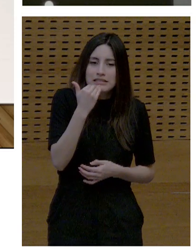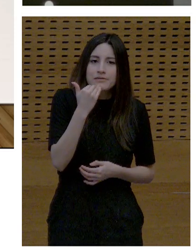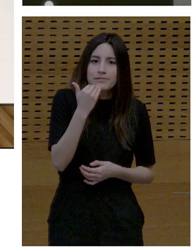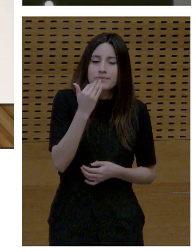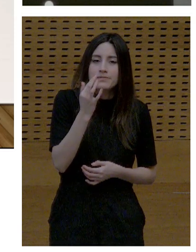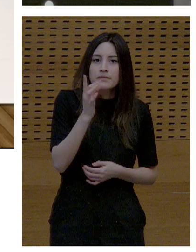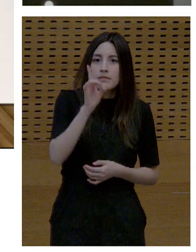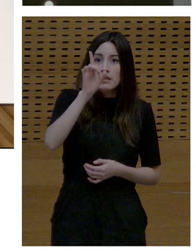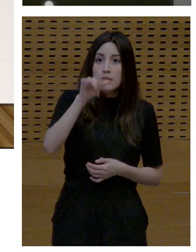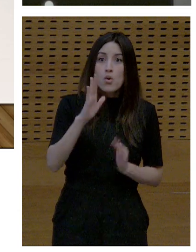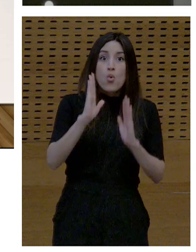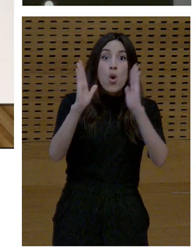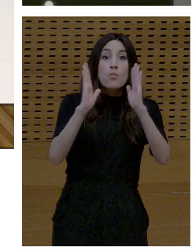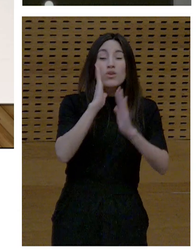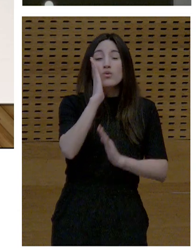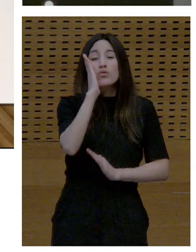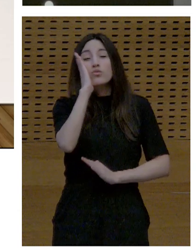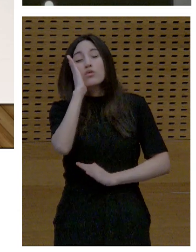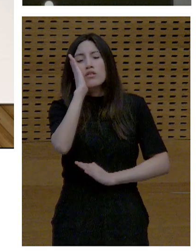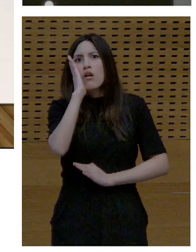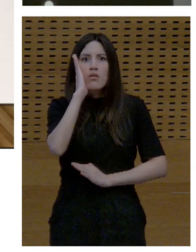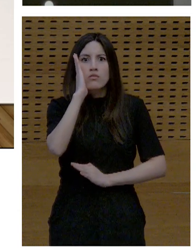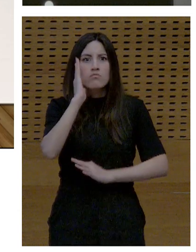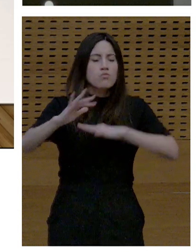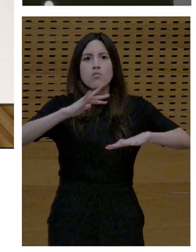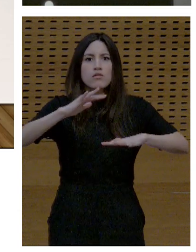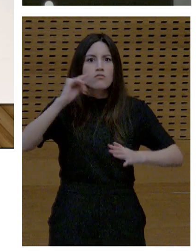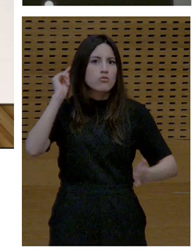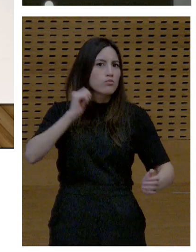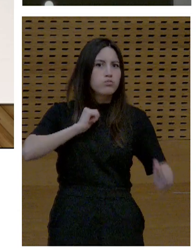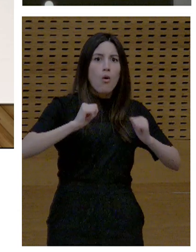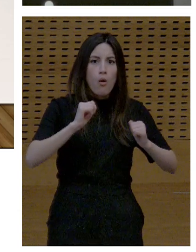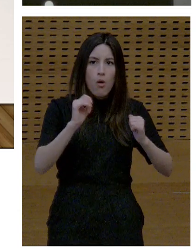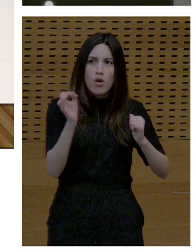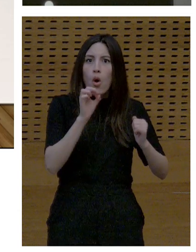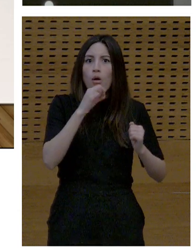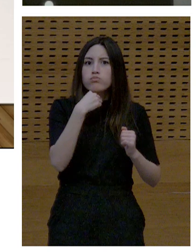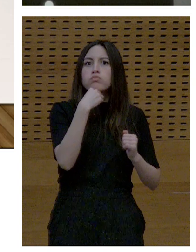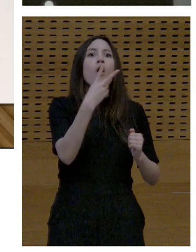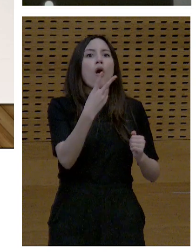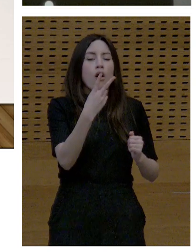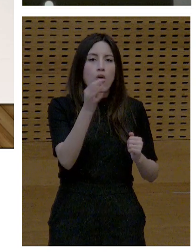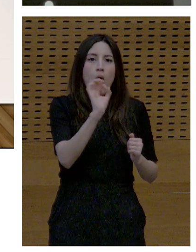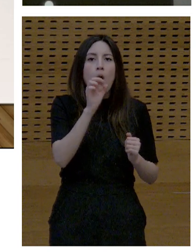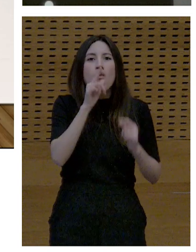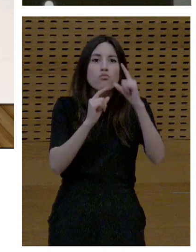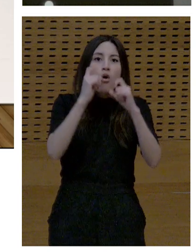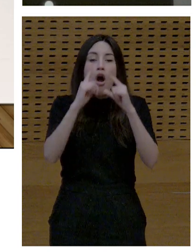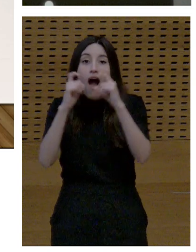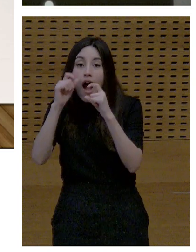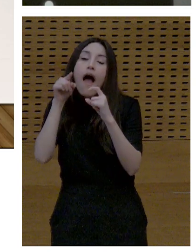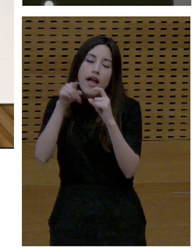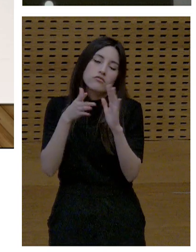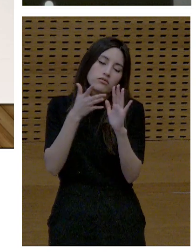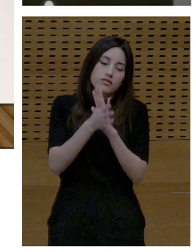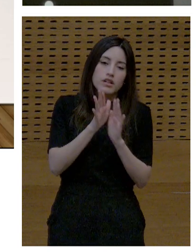durante el sueño hacer unos movimientos bruscos o hablar o gritar o vocalizar. Esto es lo que se llama el trastorno de conducta del